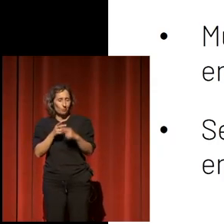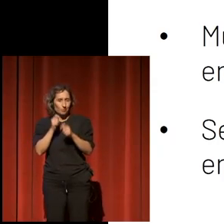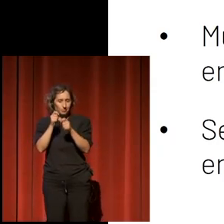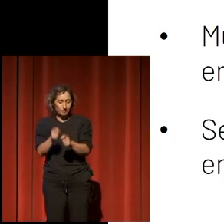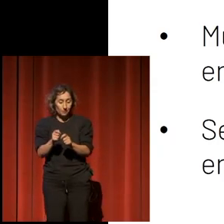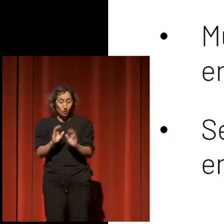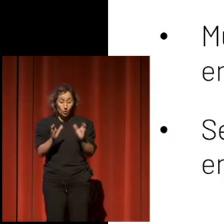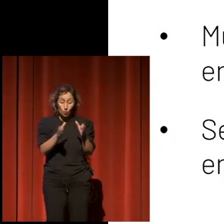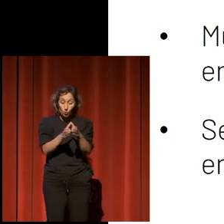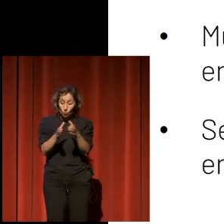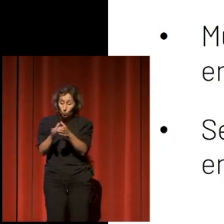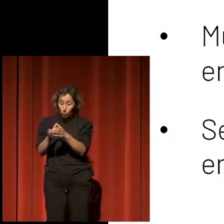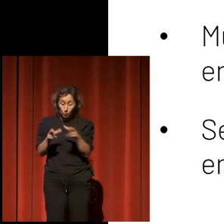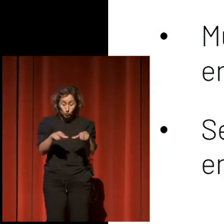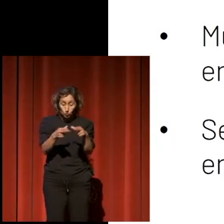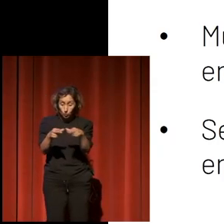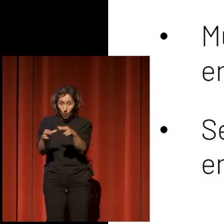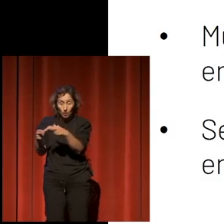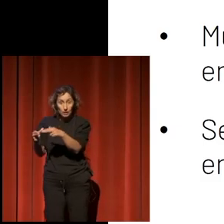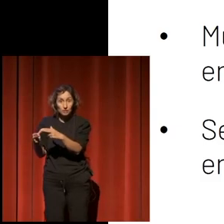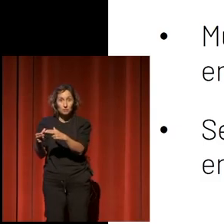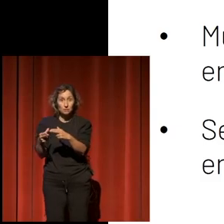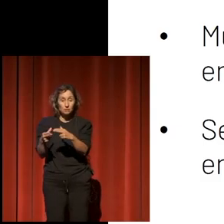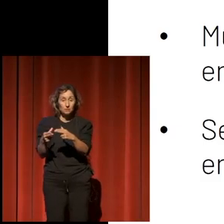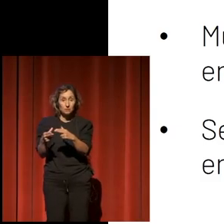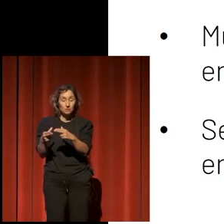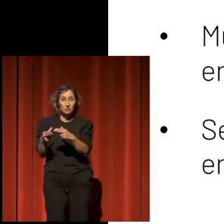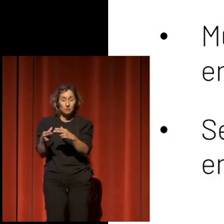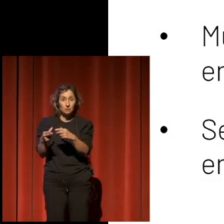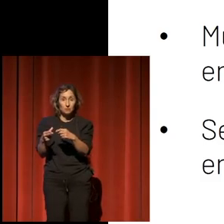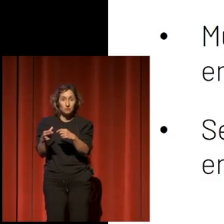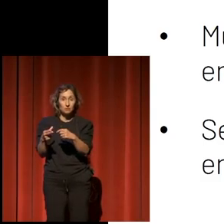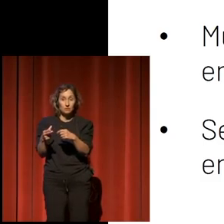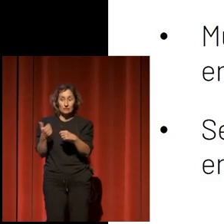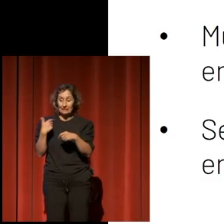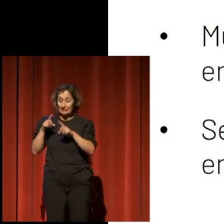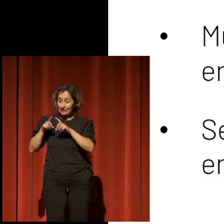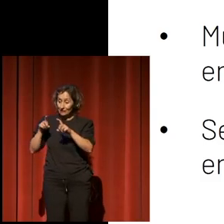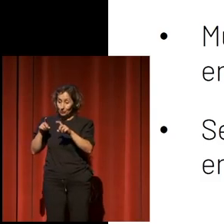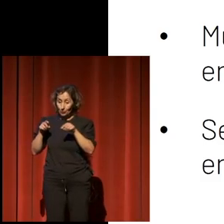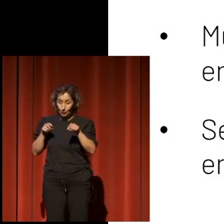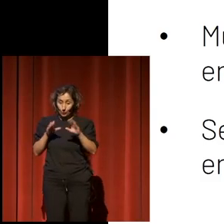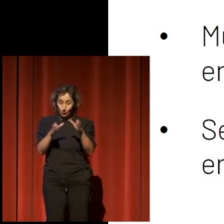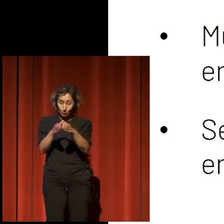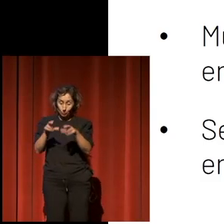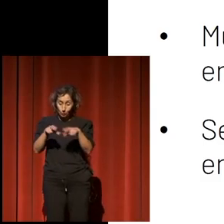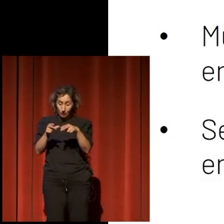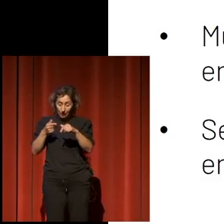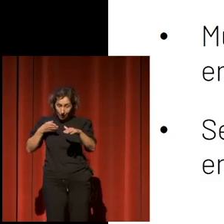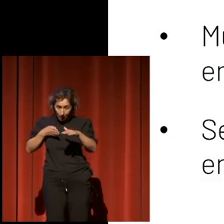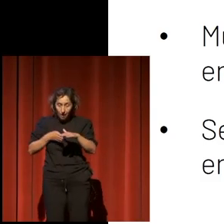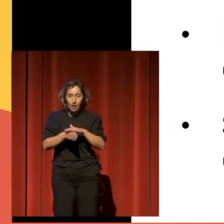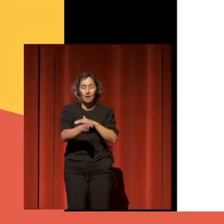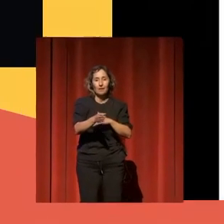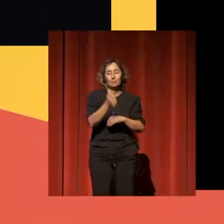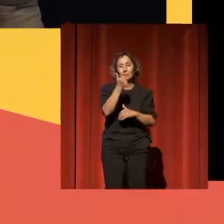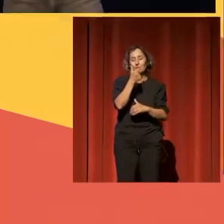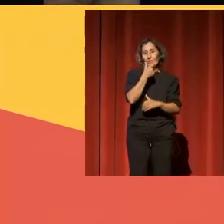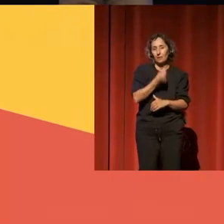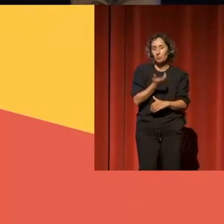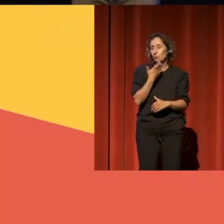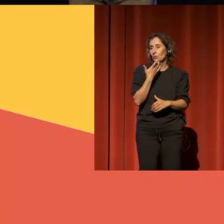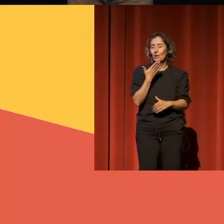aquellos colectivos sociales que son que para la institución es más fácil acceder y podemos hablar ahí de la cuestión generacional